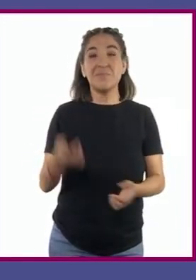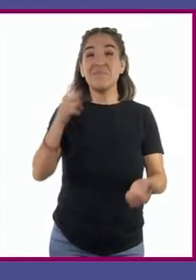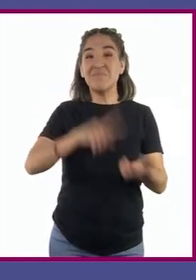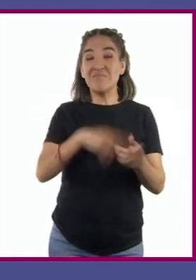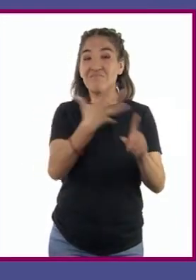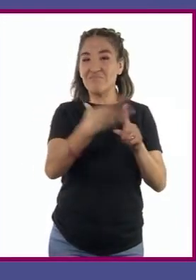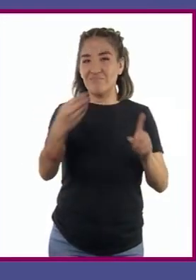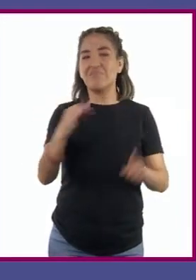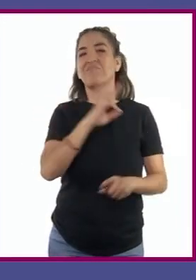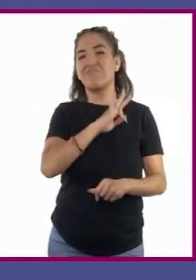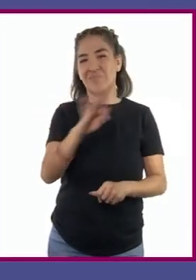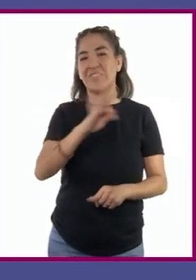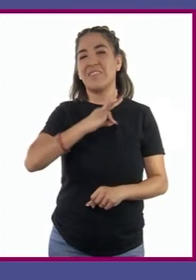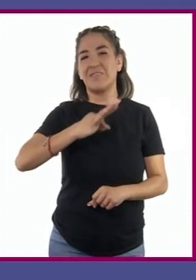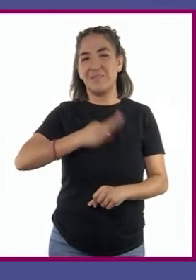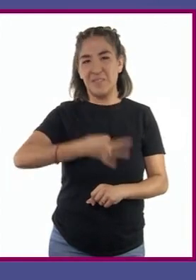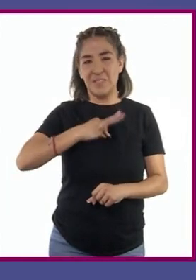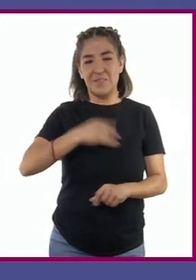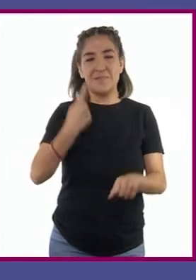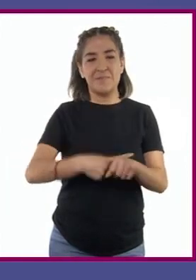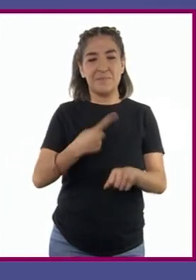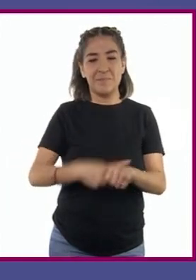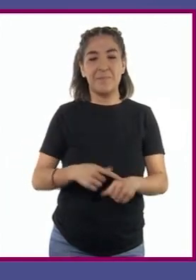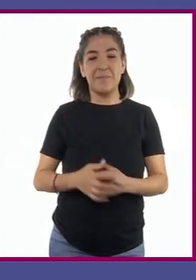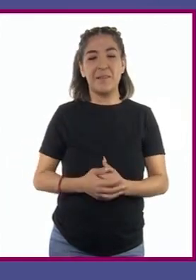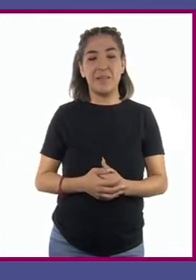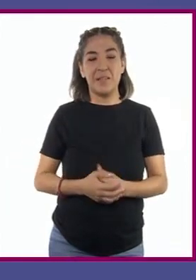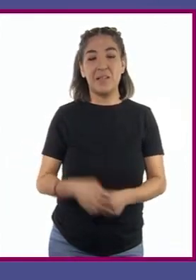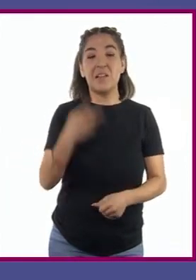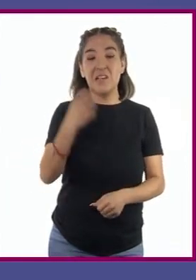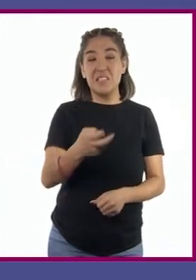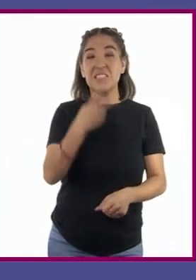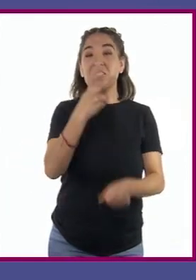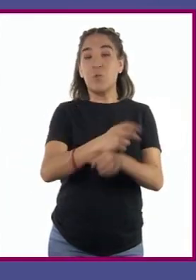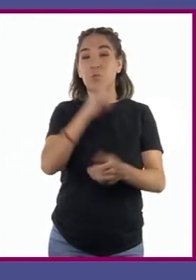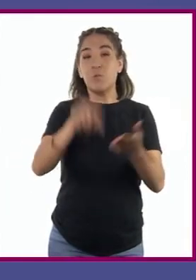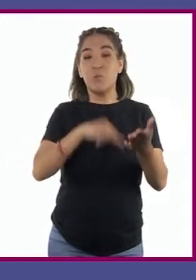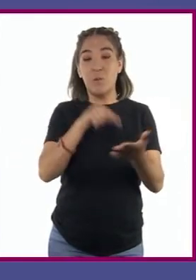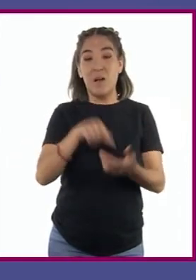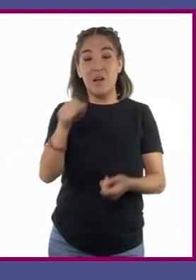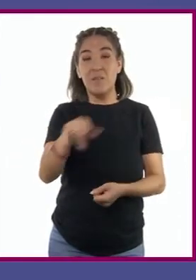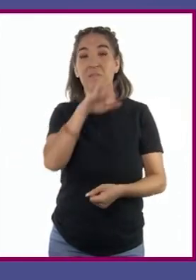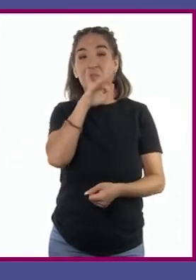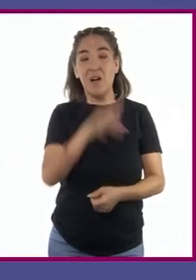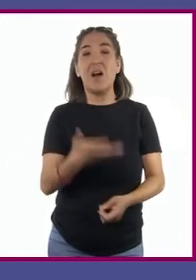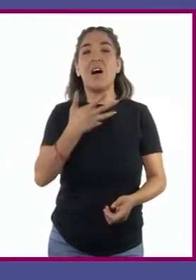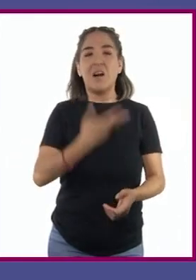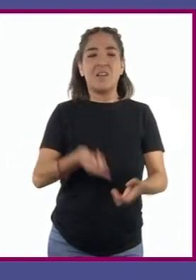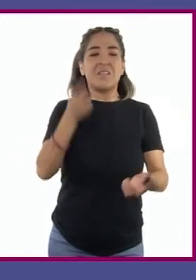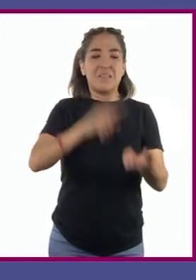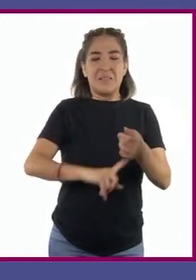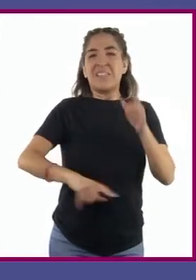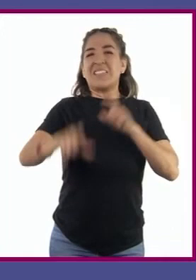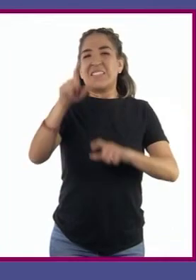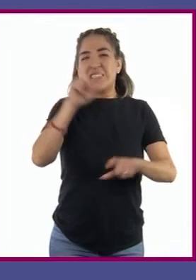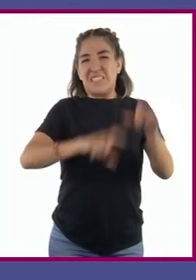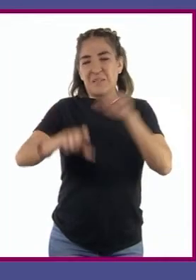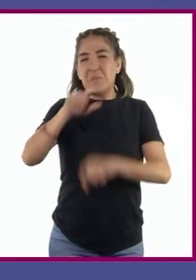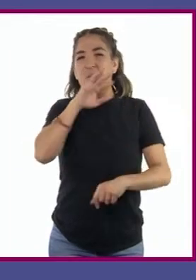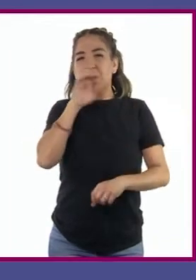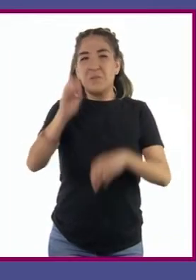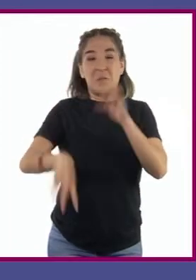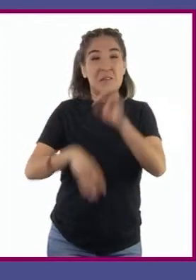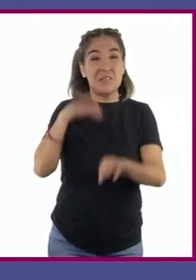portadora de enfermedades. En segundo lugar, en la basura se encuentran residuos químicos que, de no